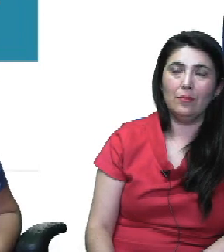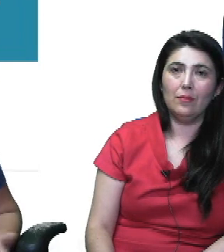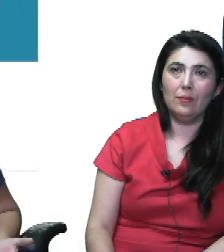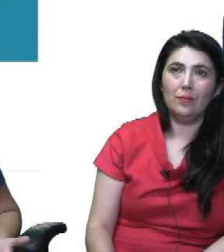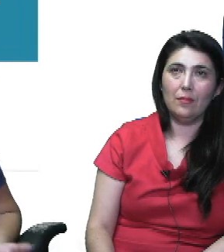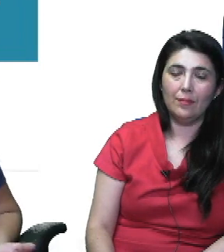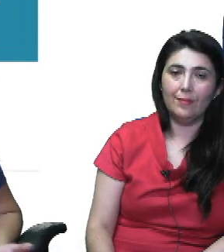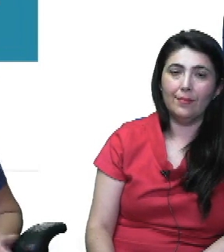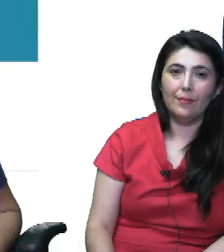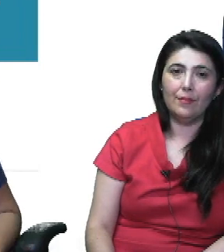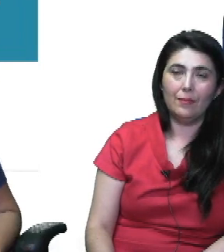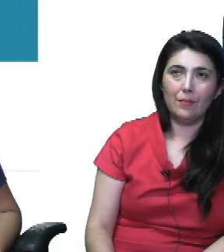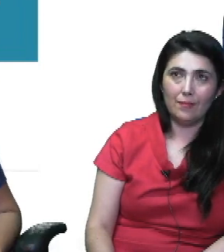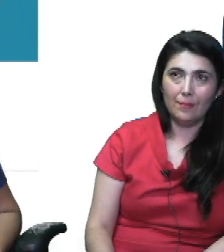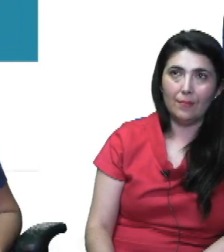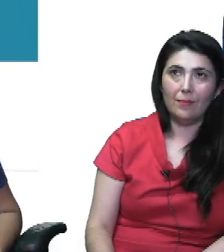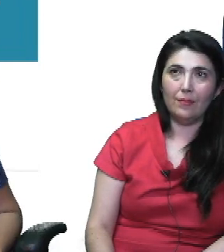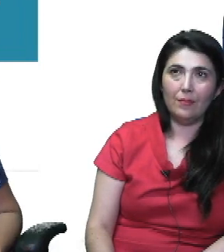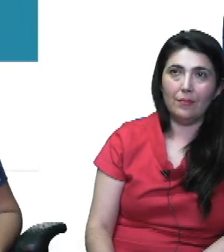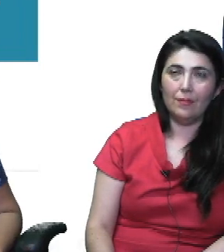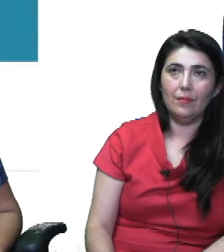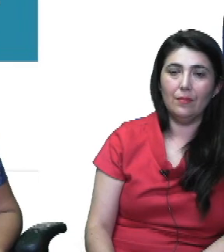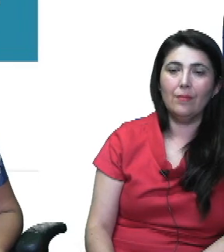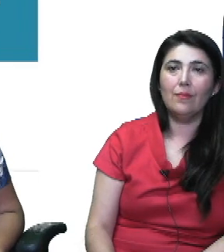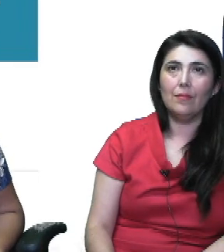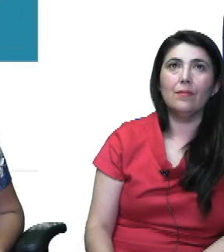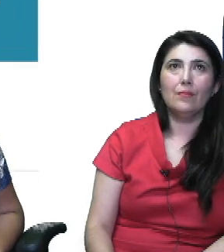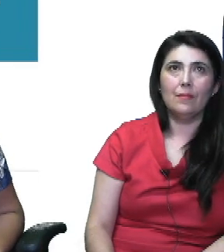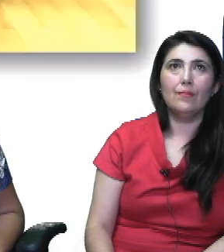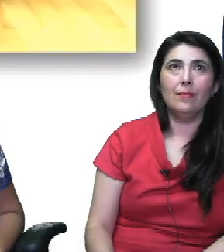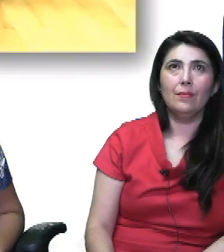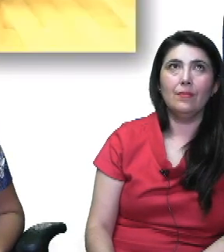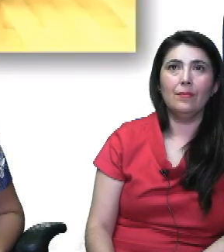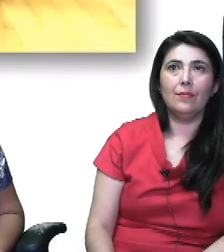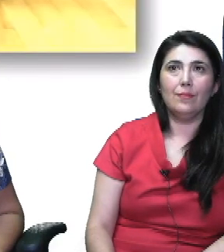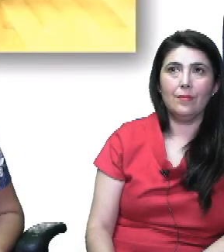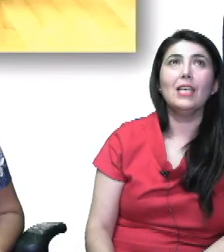con apoyos y ayudas que pudiesen estar presentes en el territorio.